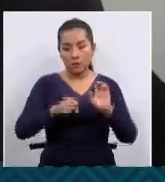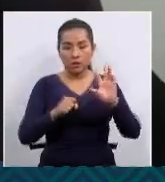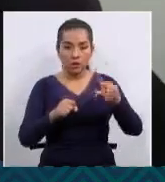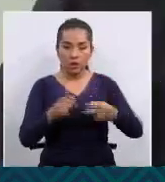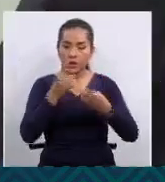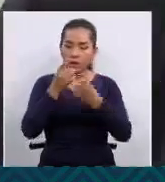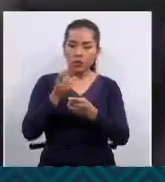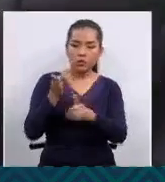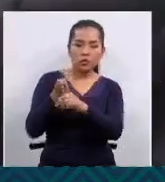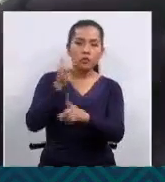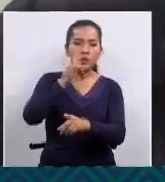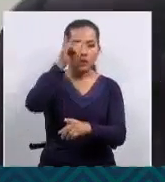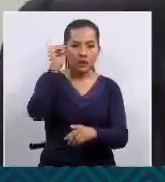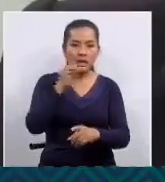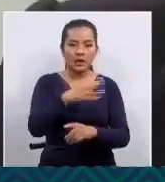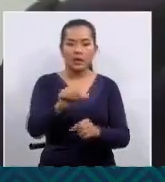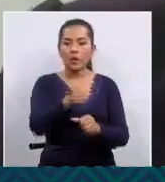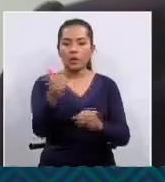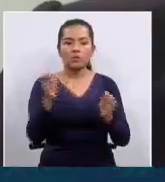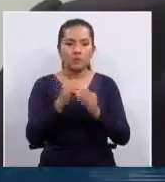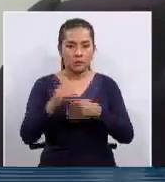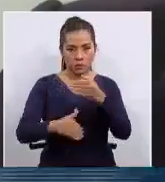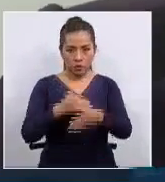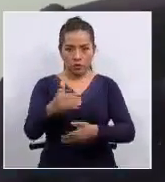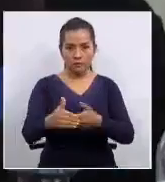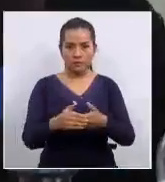otros investigados por este otro proceso.